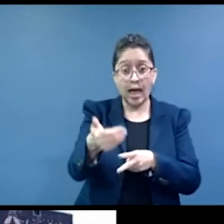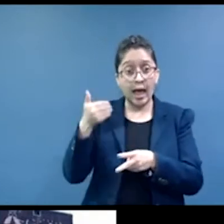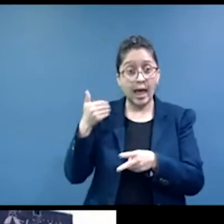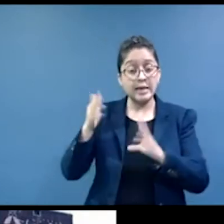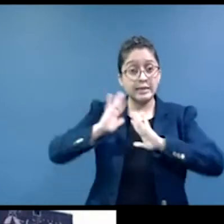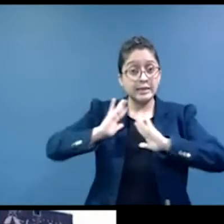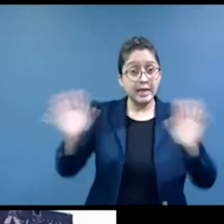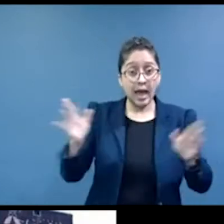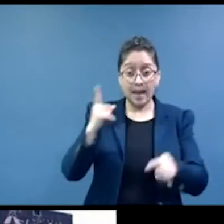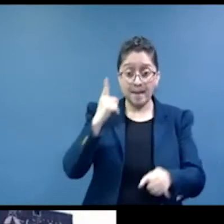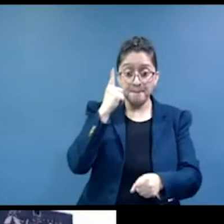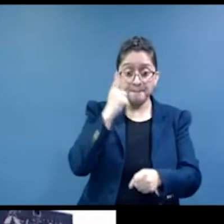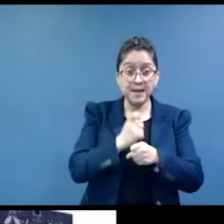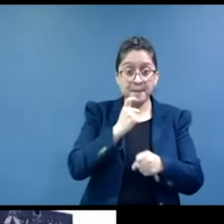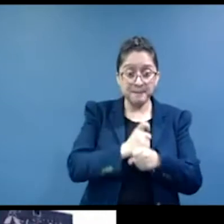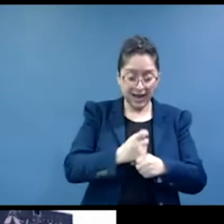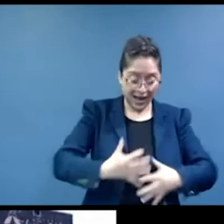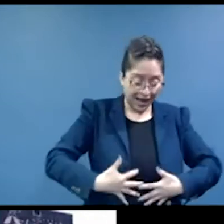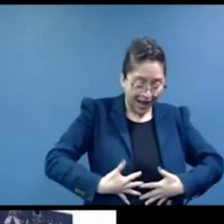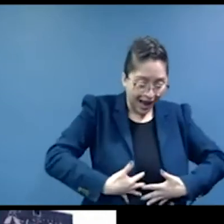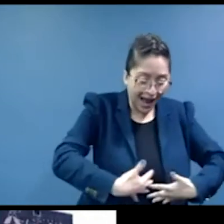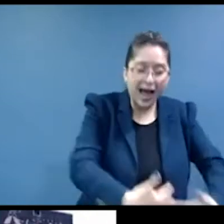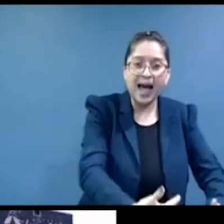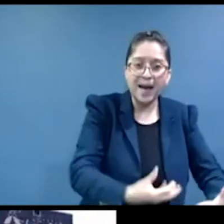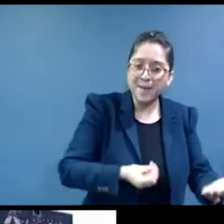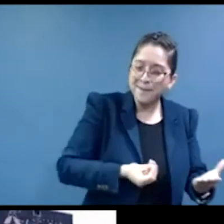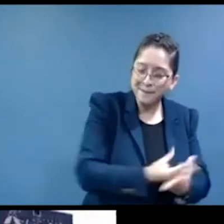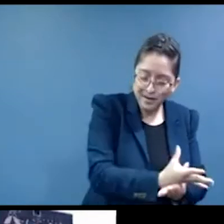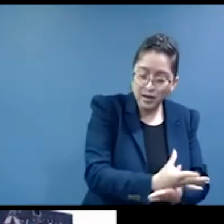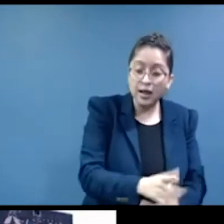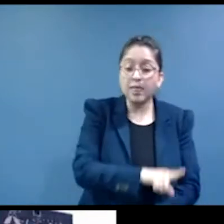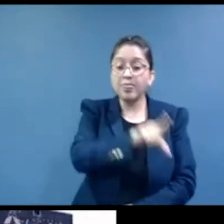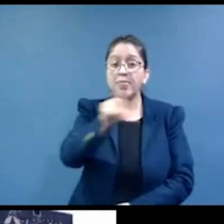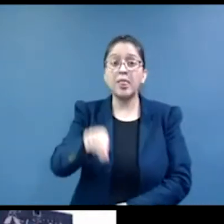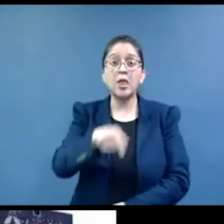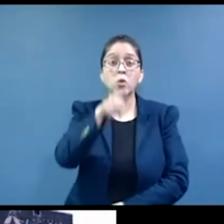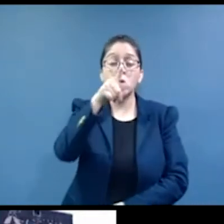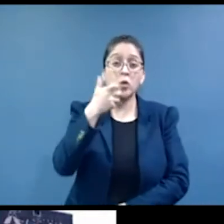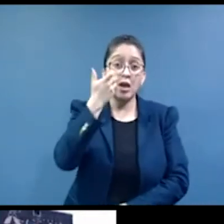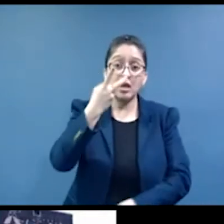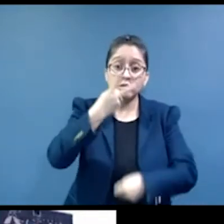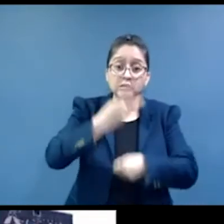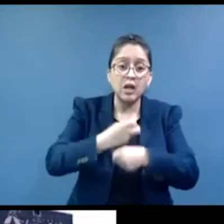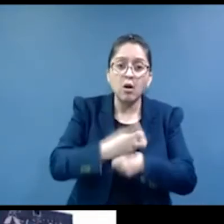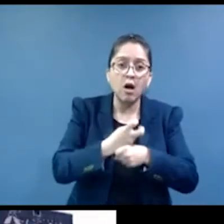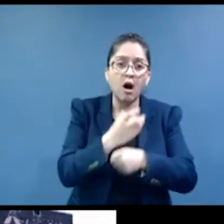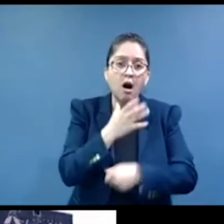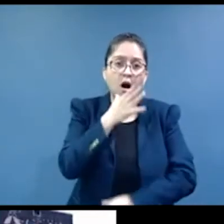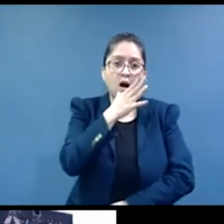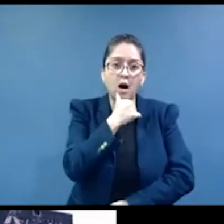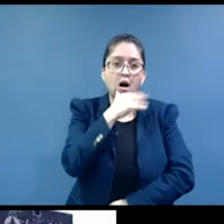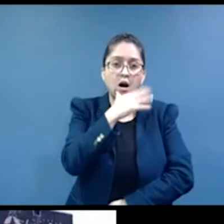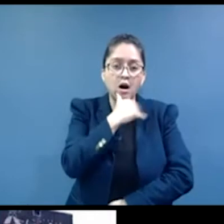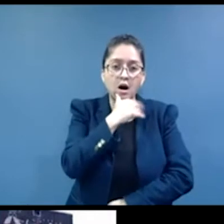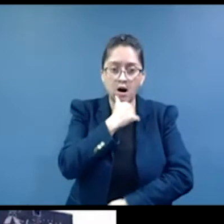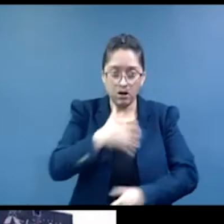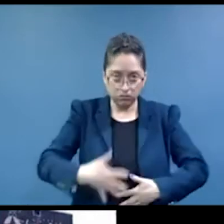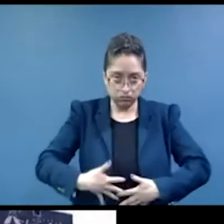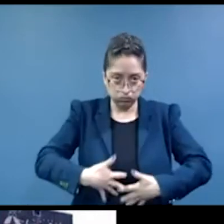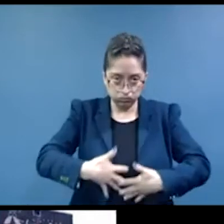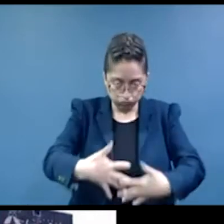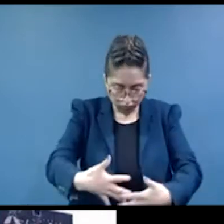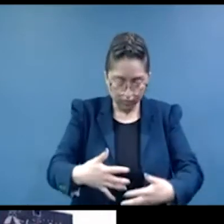embarazo exitoso, no puedes volver a embarazarte. Hay otra que a veces